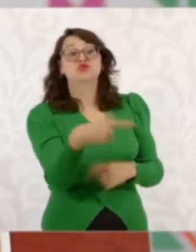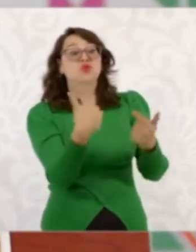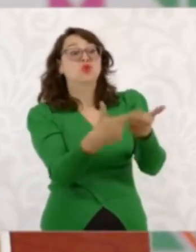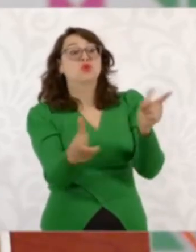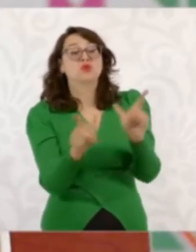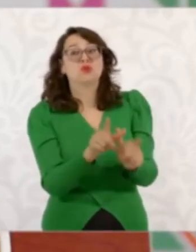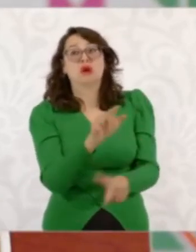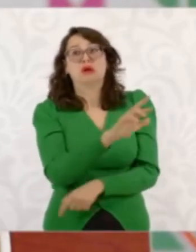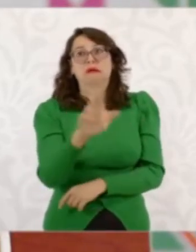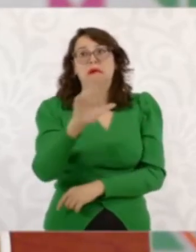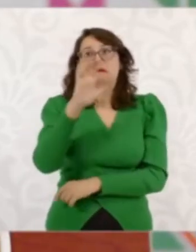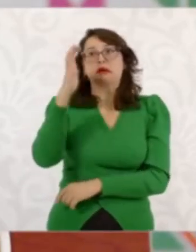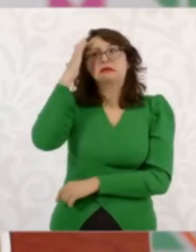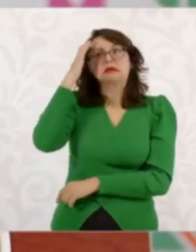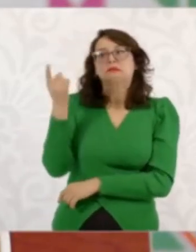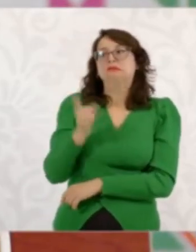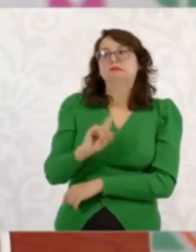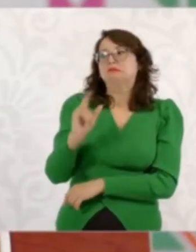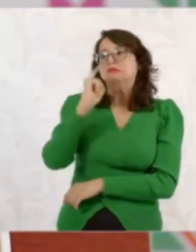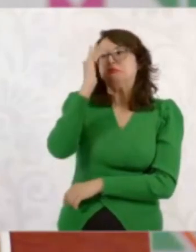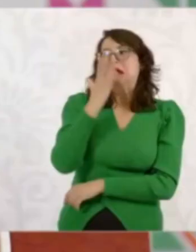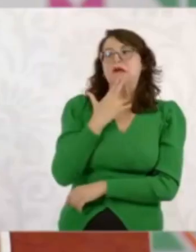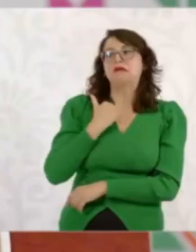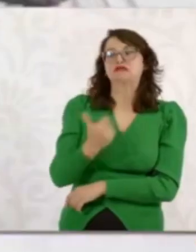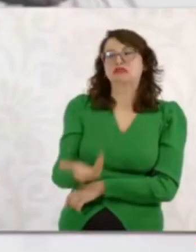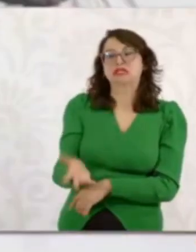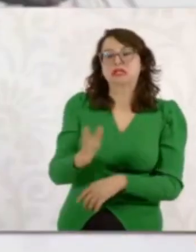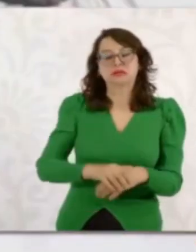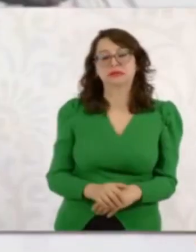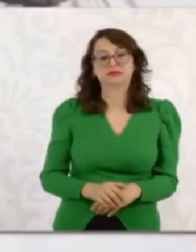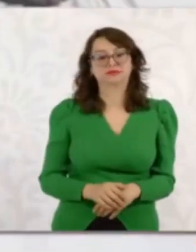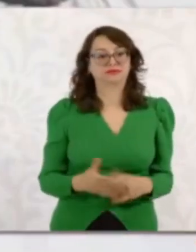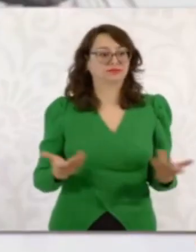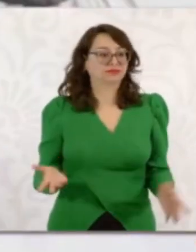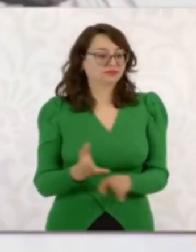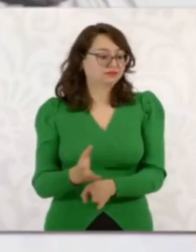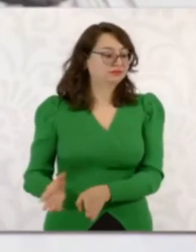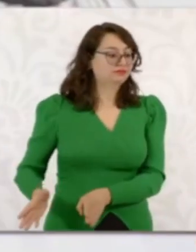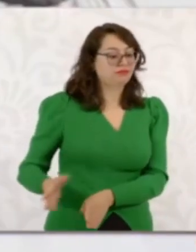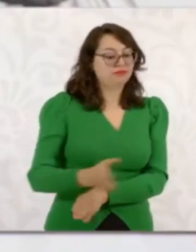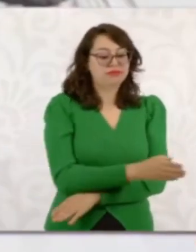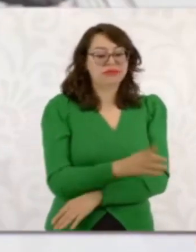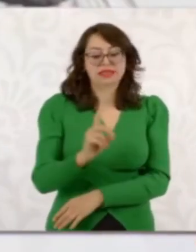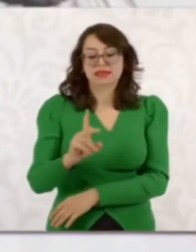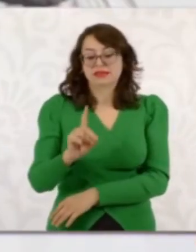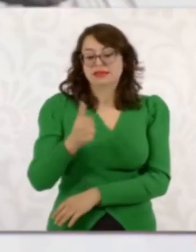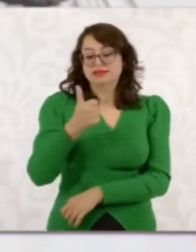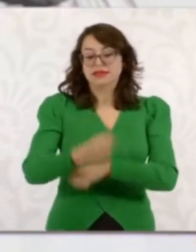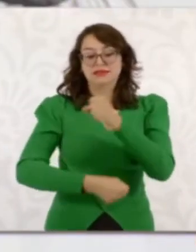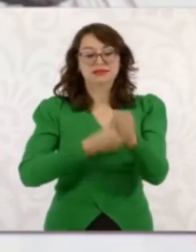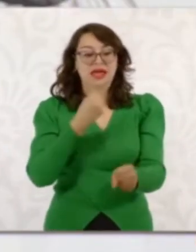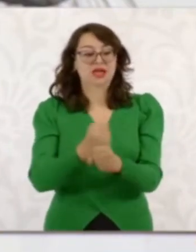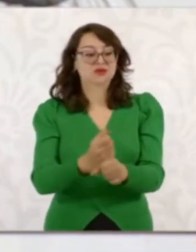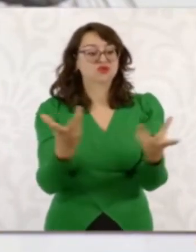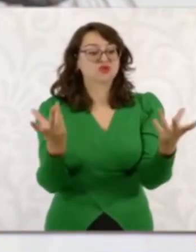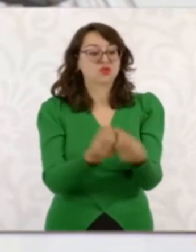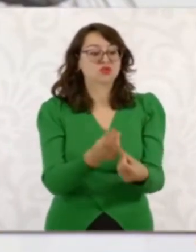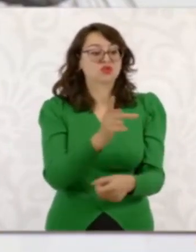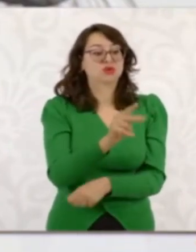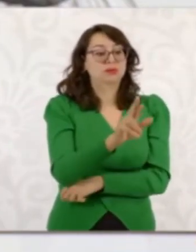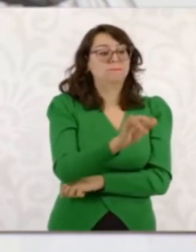porque reflejan lo que fue 36 años de neoliberalismo, en donde gobernó el